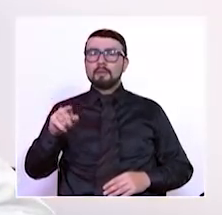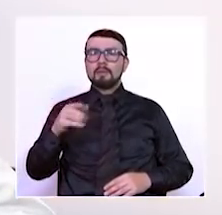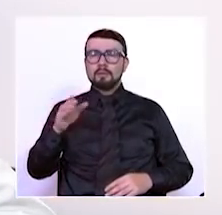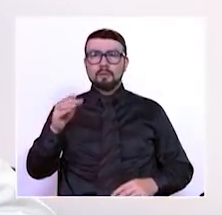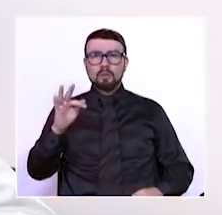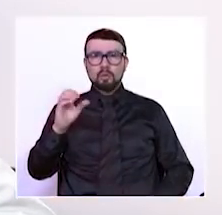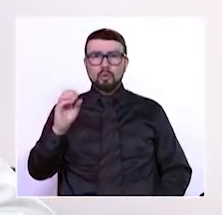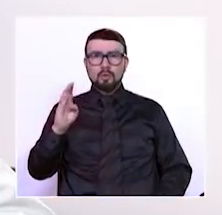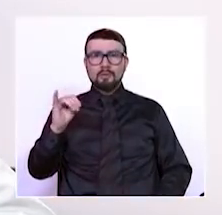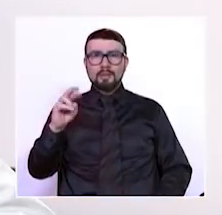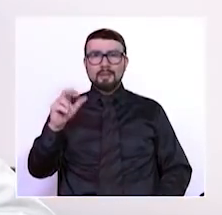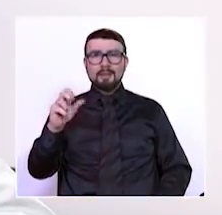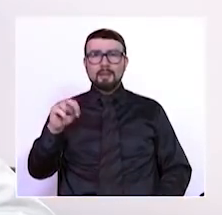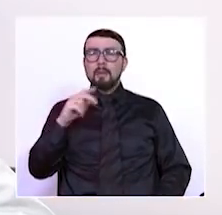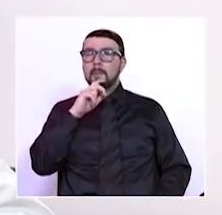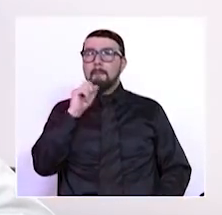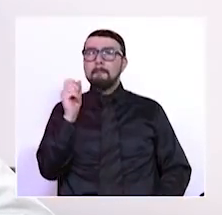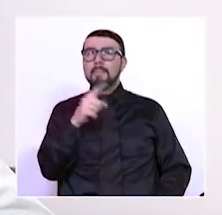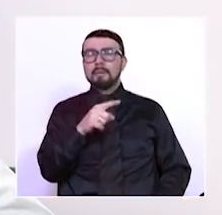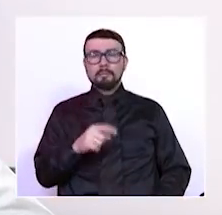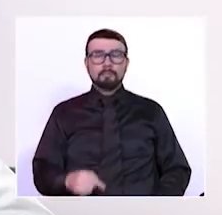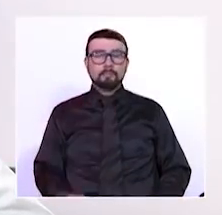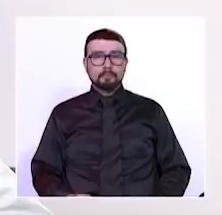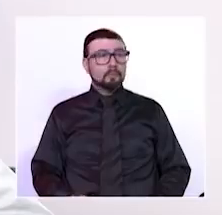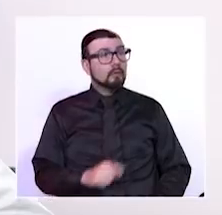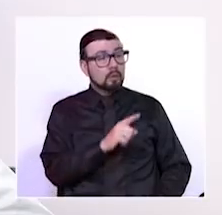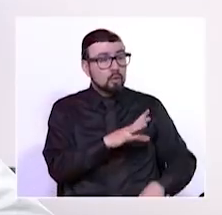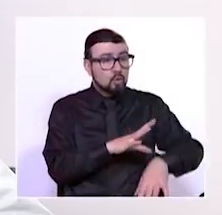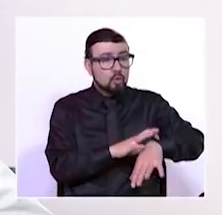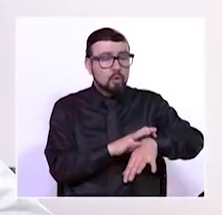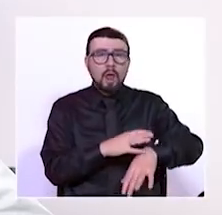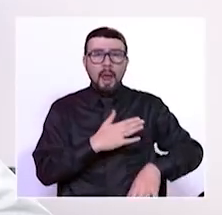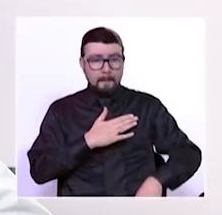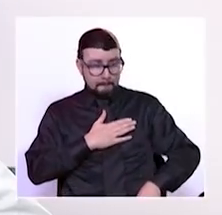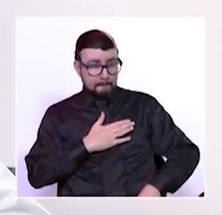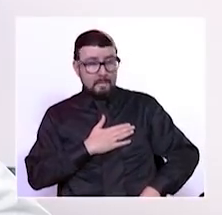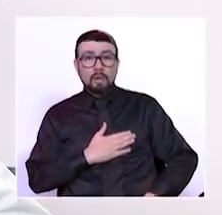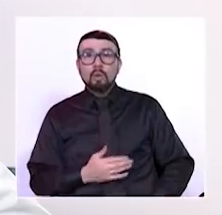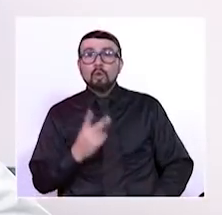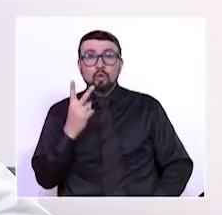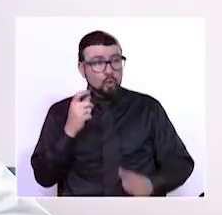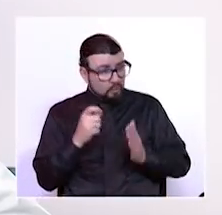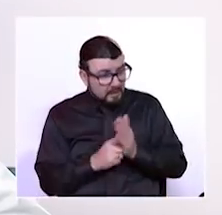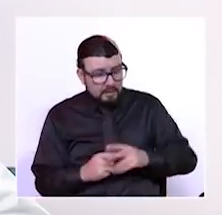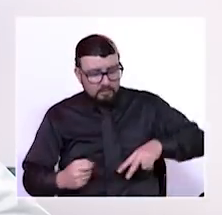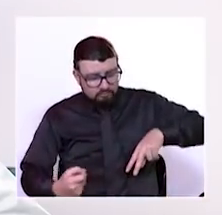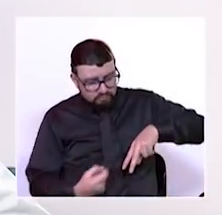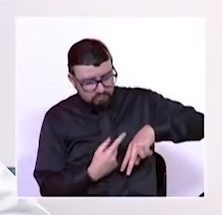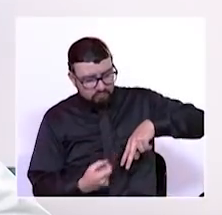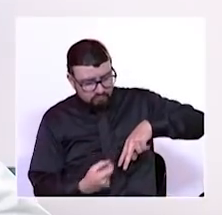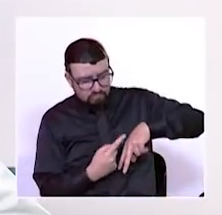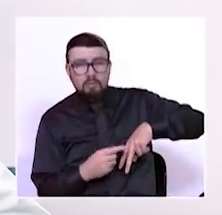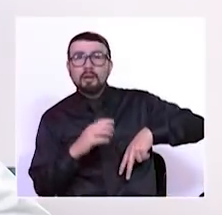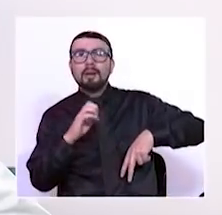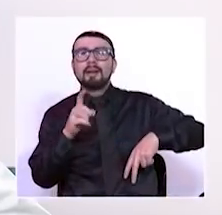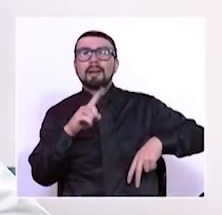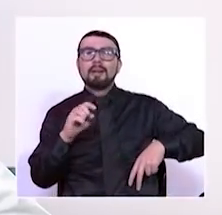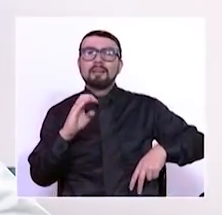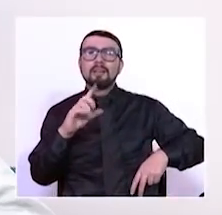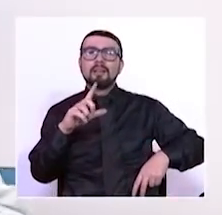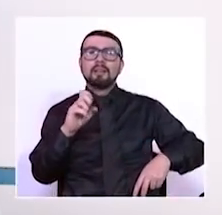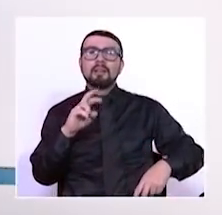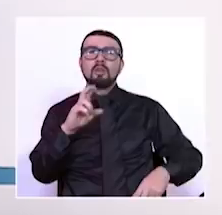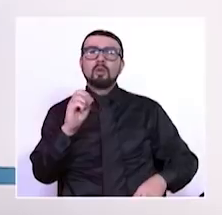Tobirán Tapia. Dice, doctor, a mí me han hecho 2 sesiones de escleroterapia, pero me